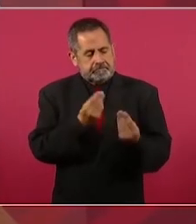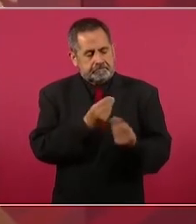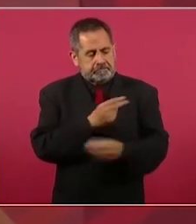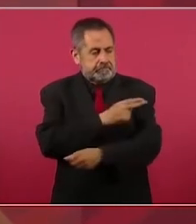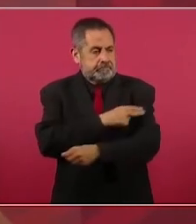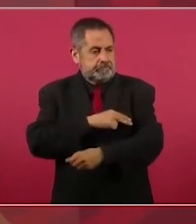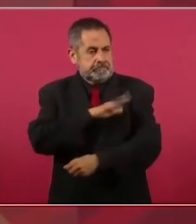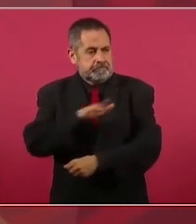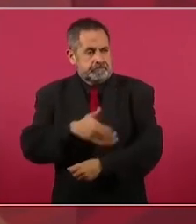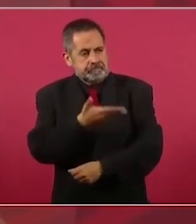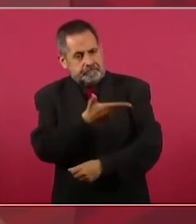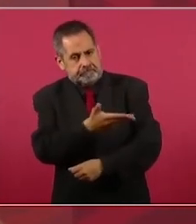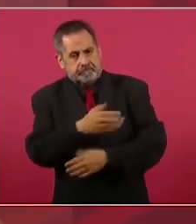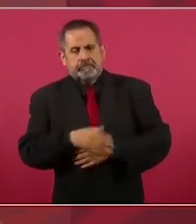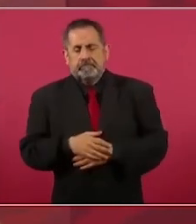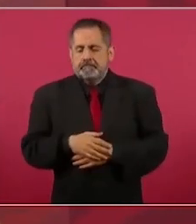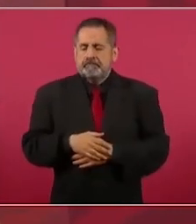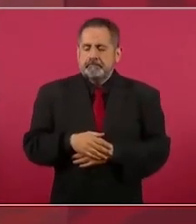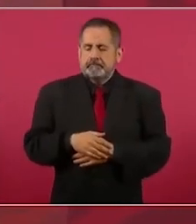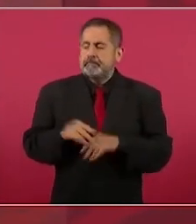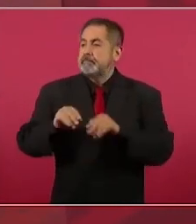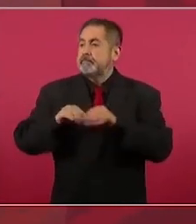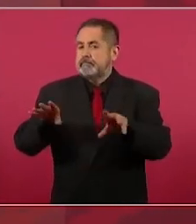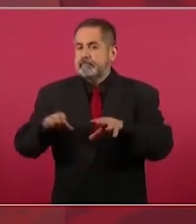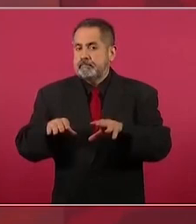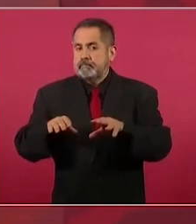Entonces, de inmediato, ¿no?